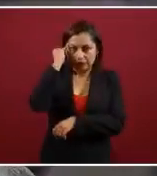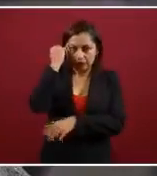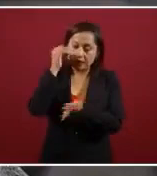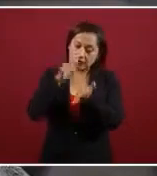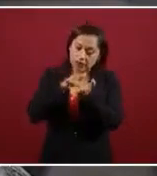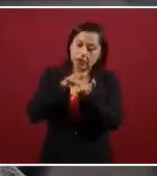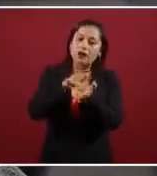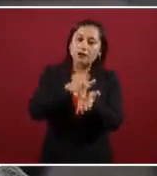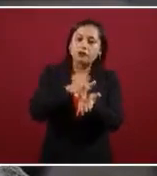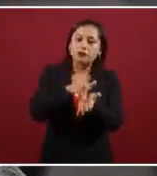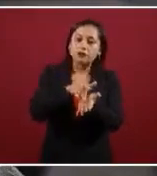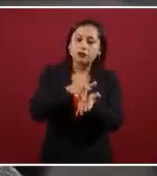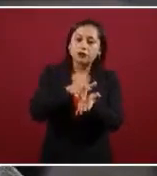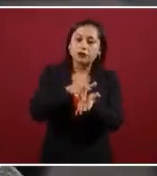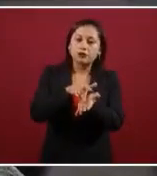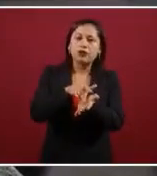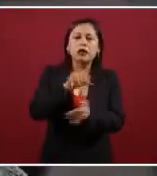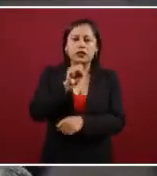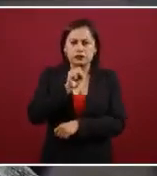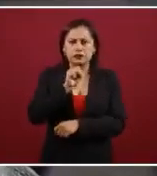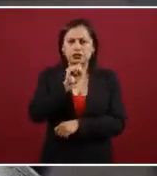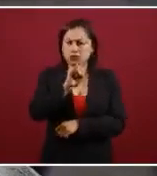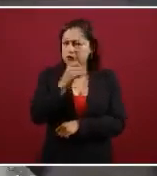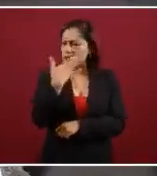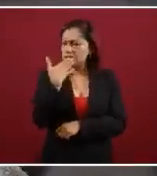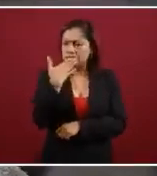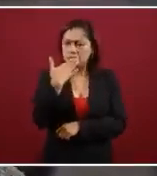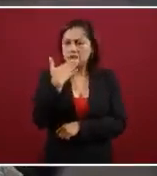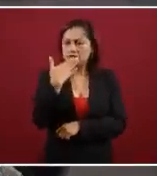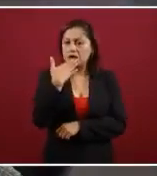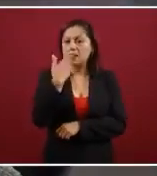hay que apoyar a los indígenas, pero también…